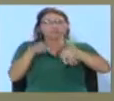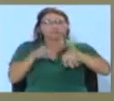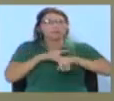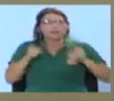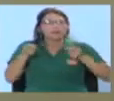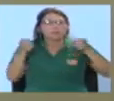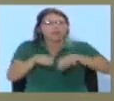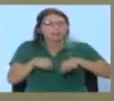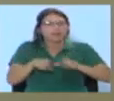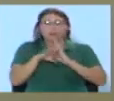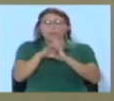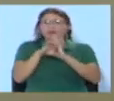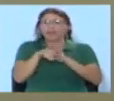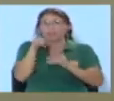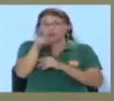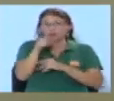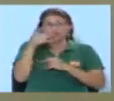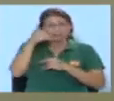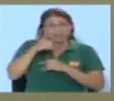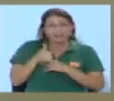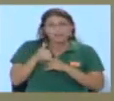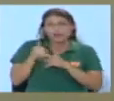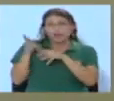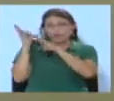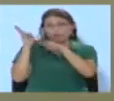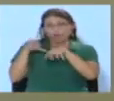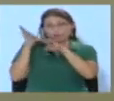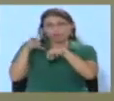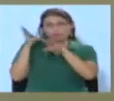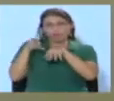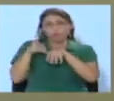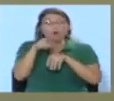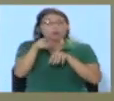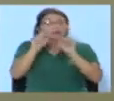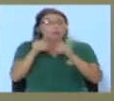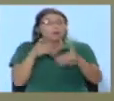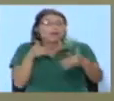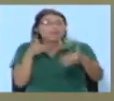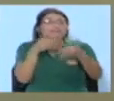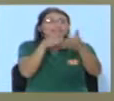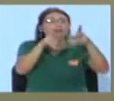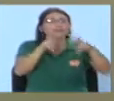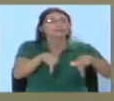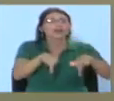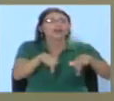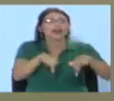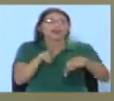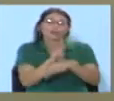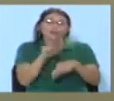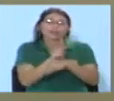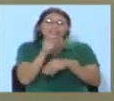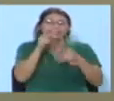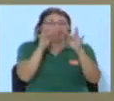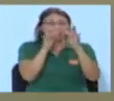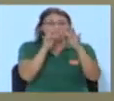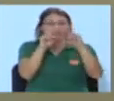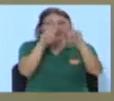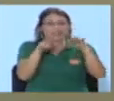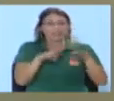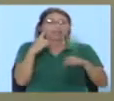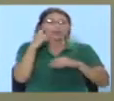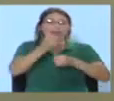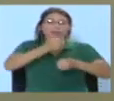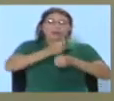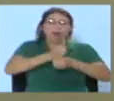telefónicas podrías, por ejemplo, estar afectando a una persona que usa las redes telefónicas para trabajar, o a estudiantes que utilizan esas redes